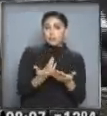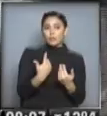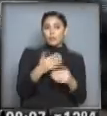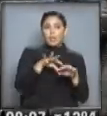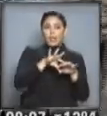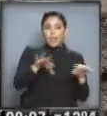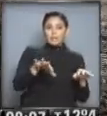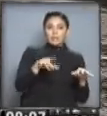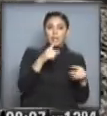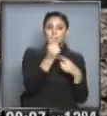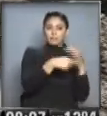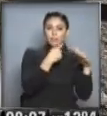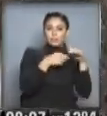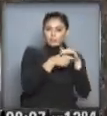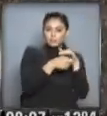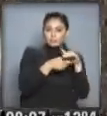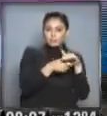romper el circuito de impunidad.